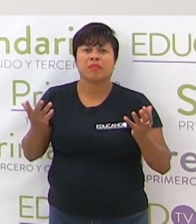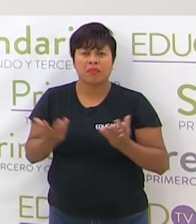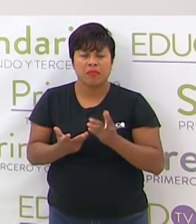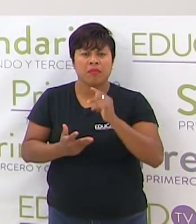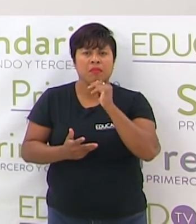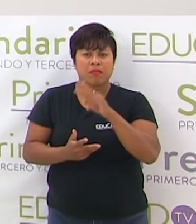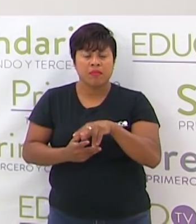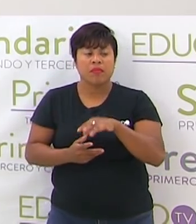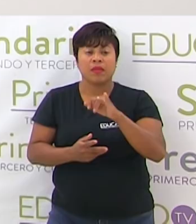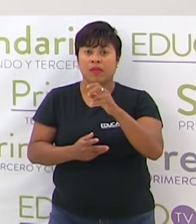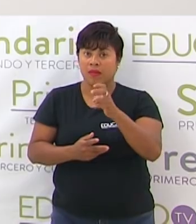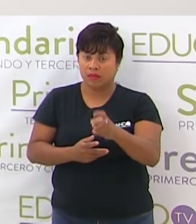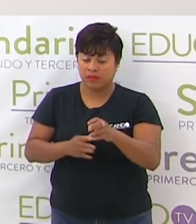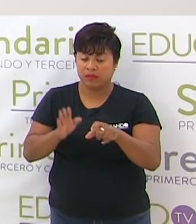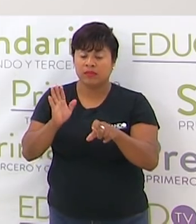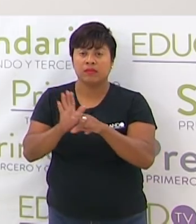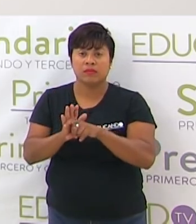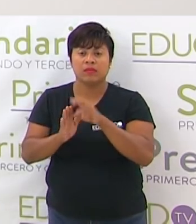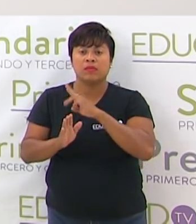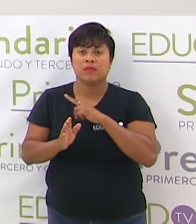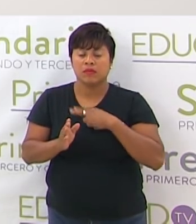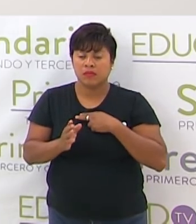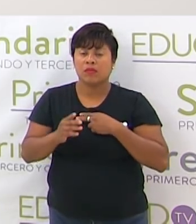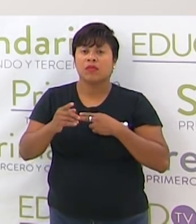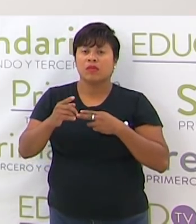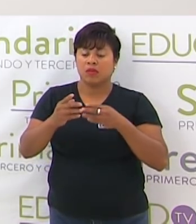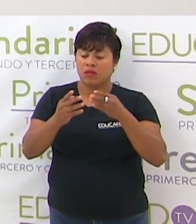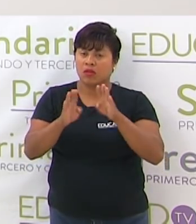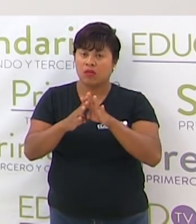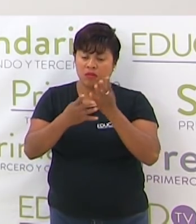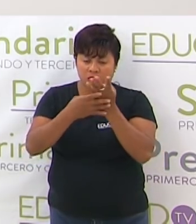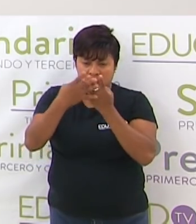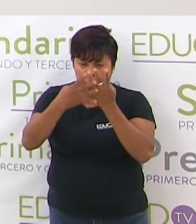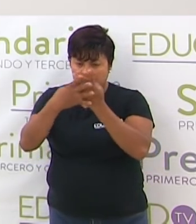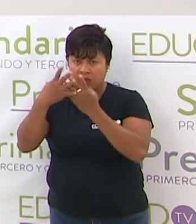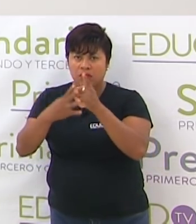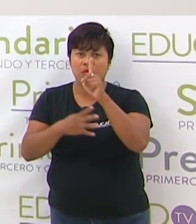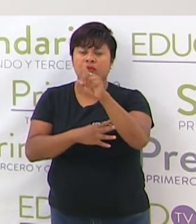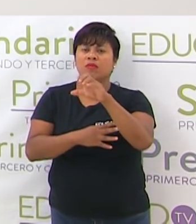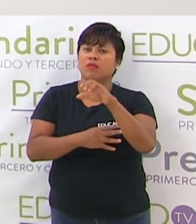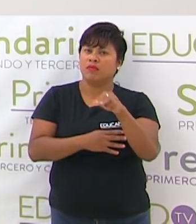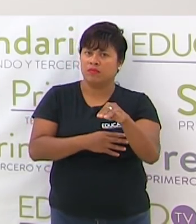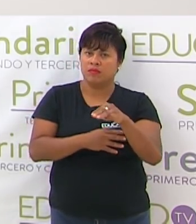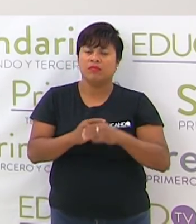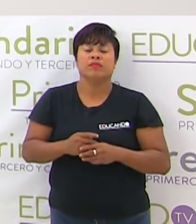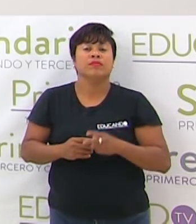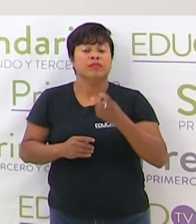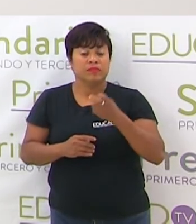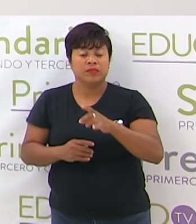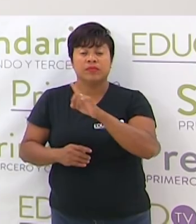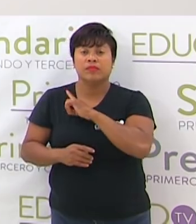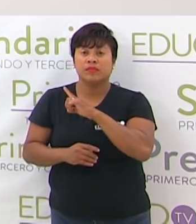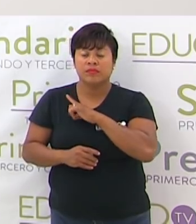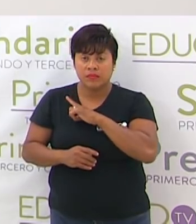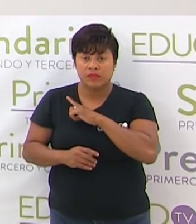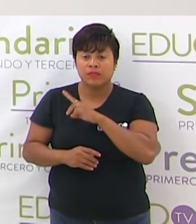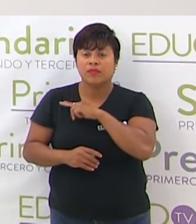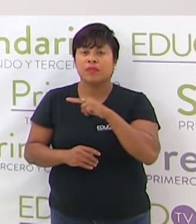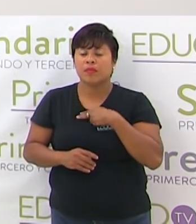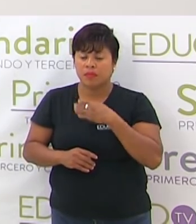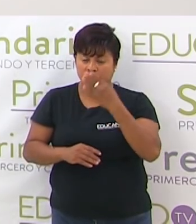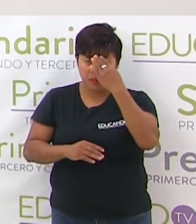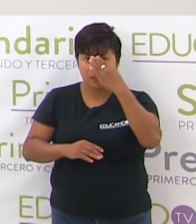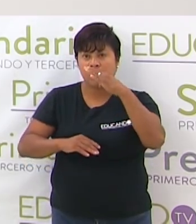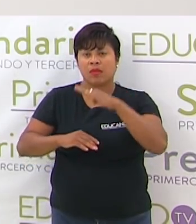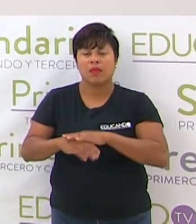hacer también si esta misma figura la dividiéramos en cuadritos de 1 centímetro y solamente tomáramos